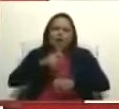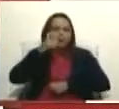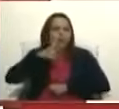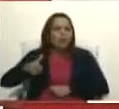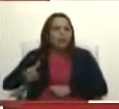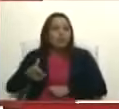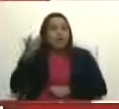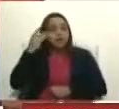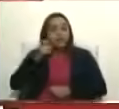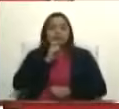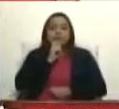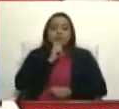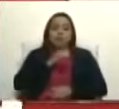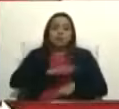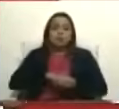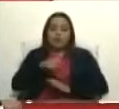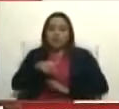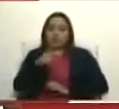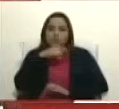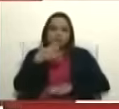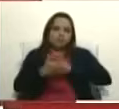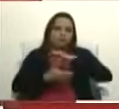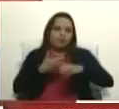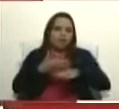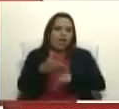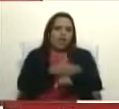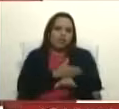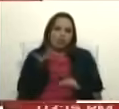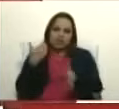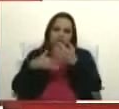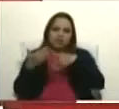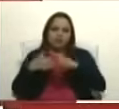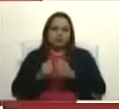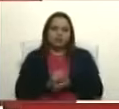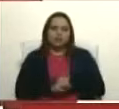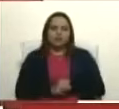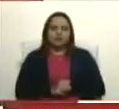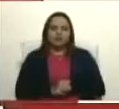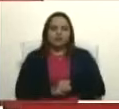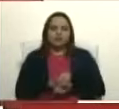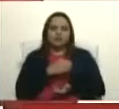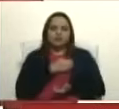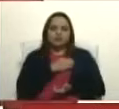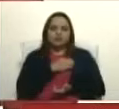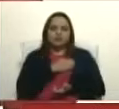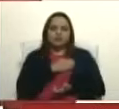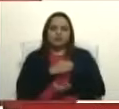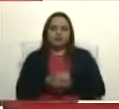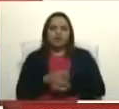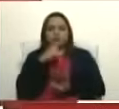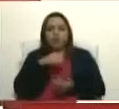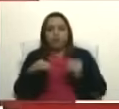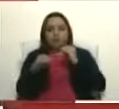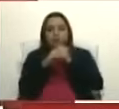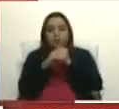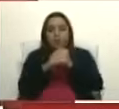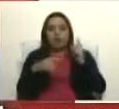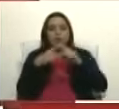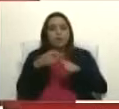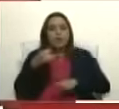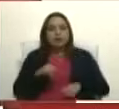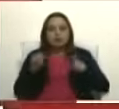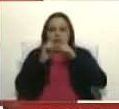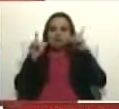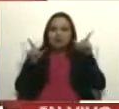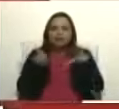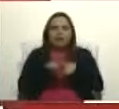de la situación, porque esta no es la situación que teníamos en otro momento, no es la situación para nada, pero esta ha despertado gran pasión, como